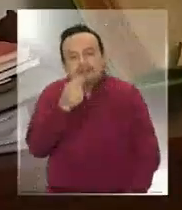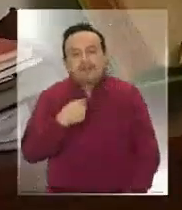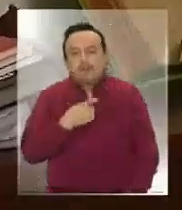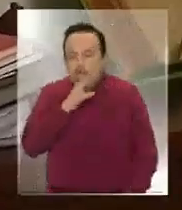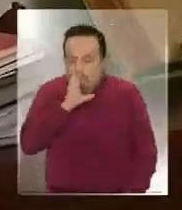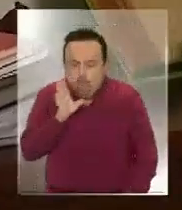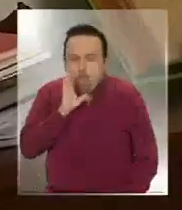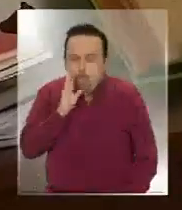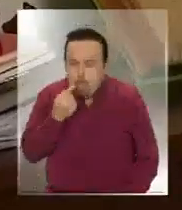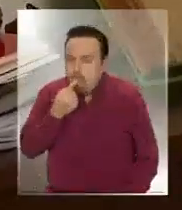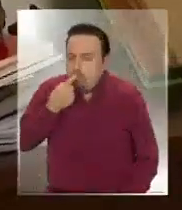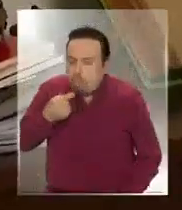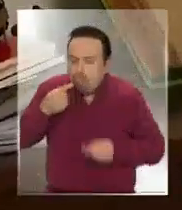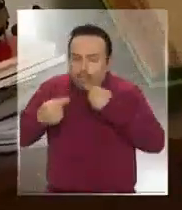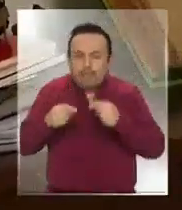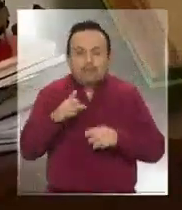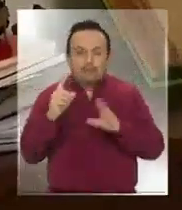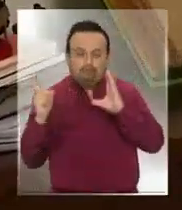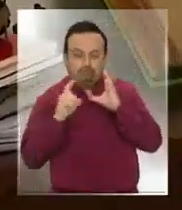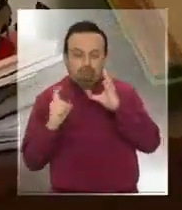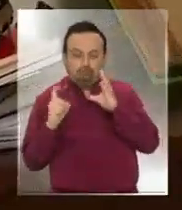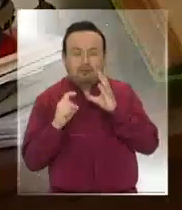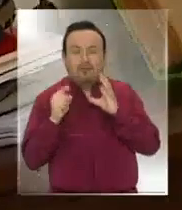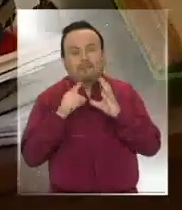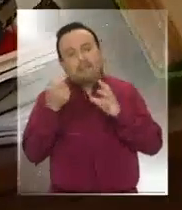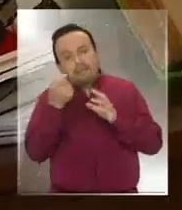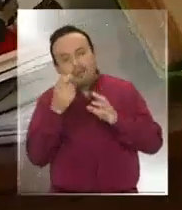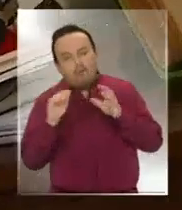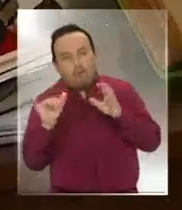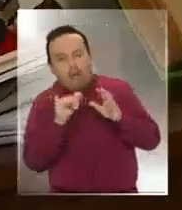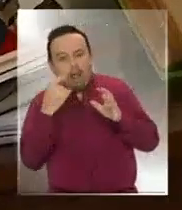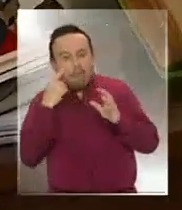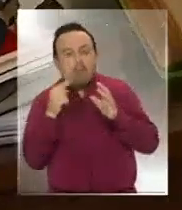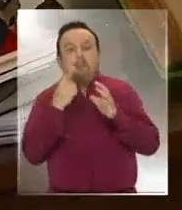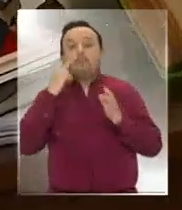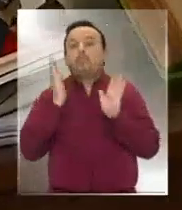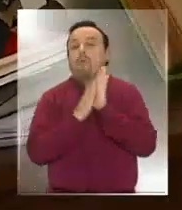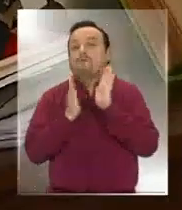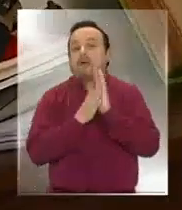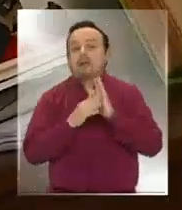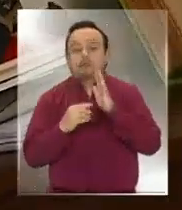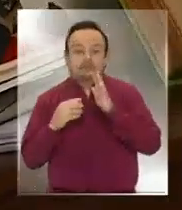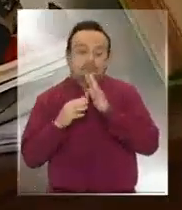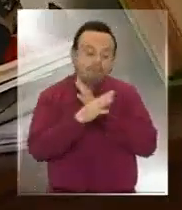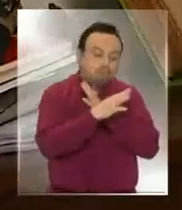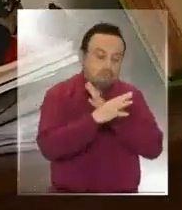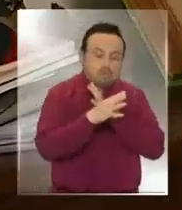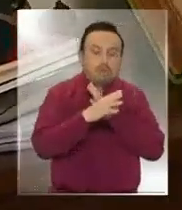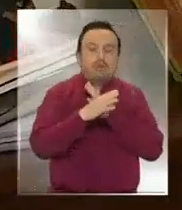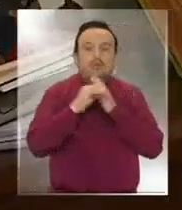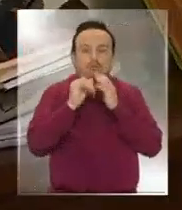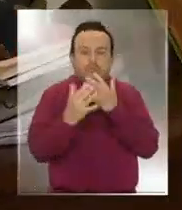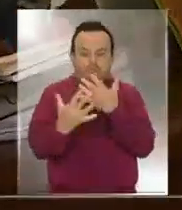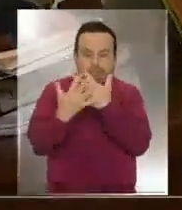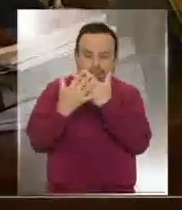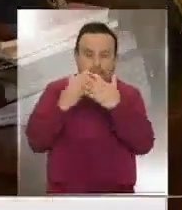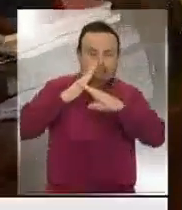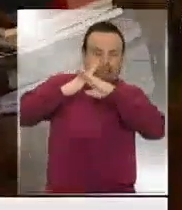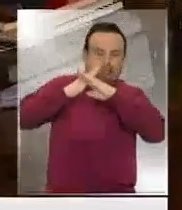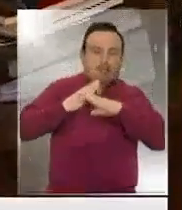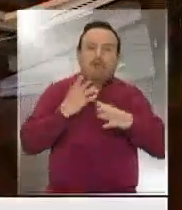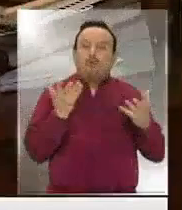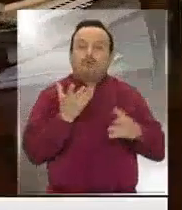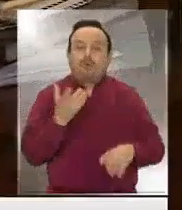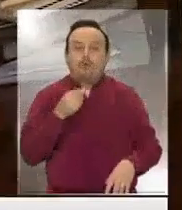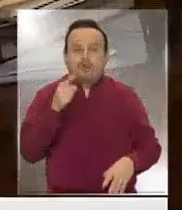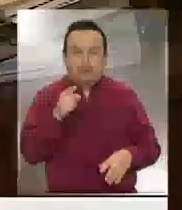la mascarilla, una vez que está bien correctamente puesta, simularía cuánto de ese estornudo es capaz de retener. Y podemos